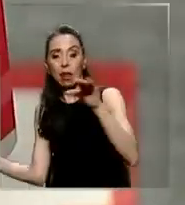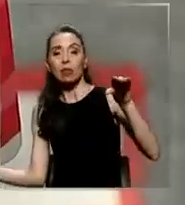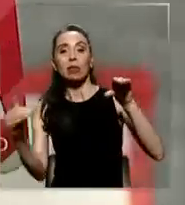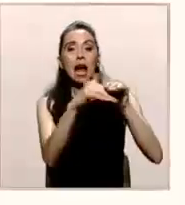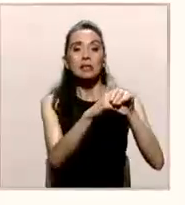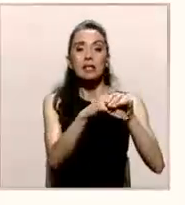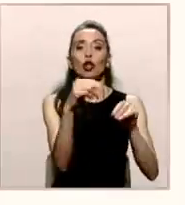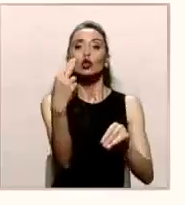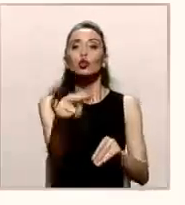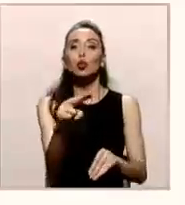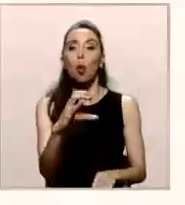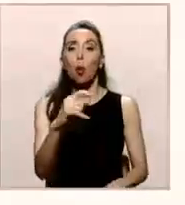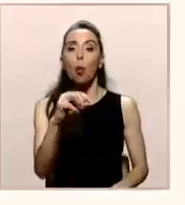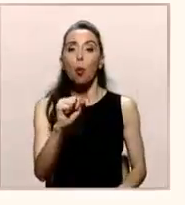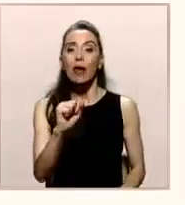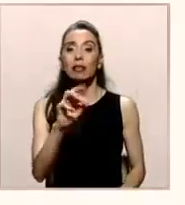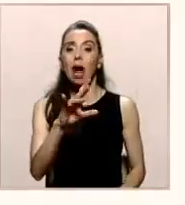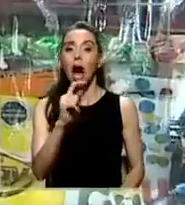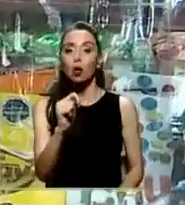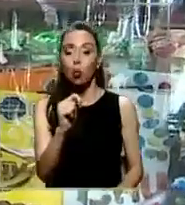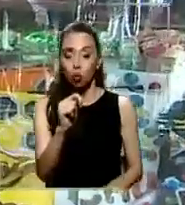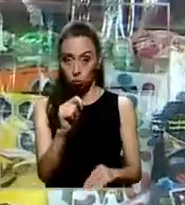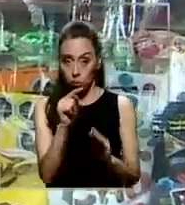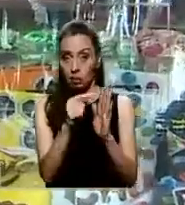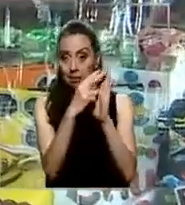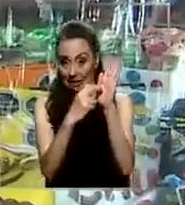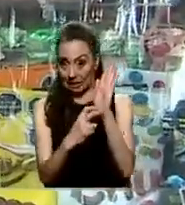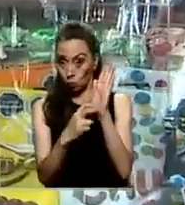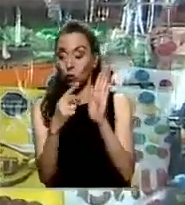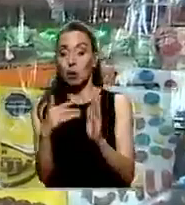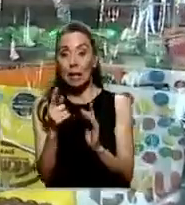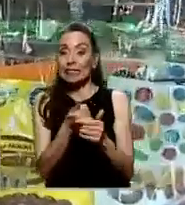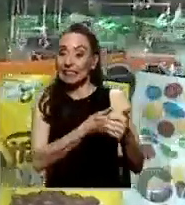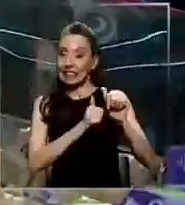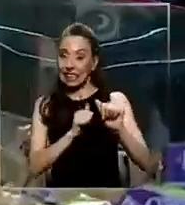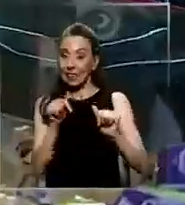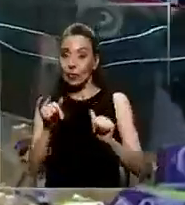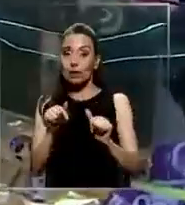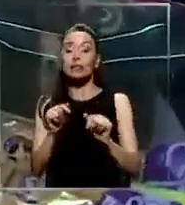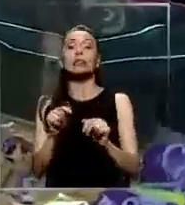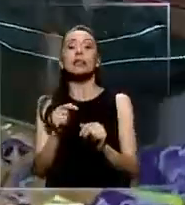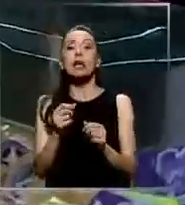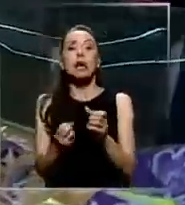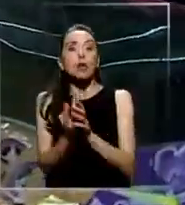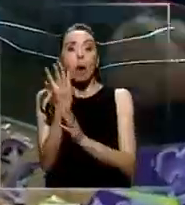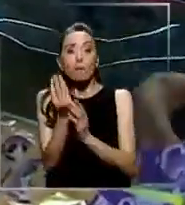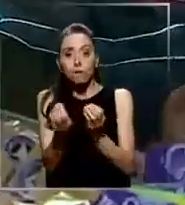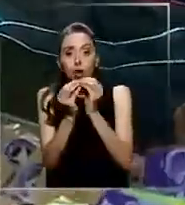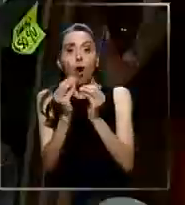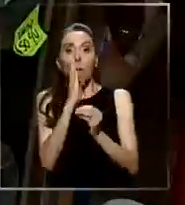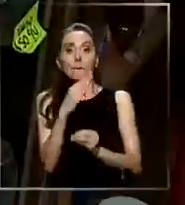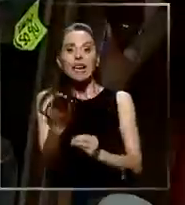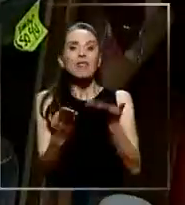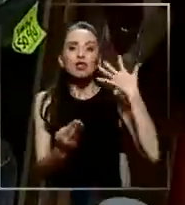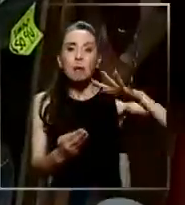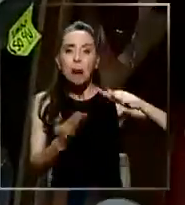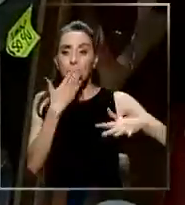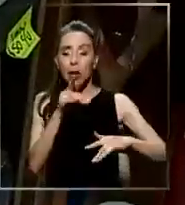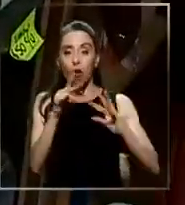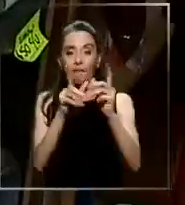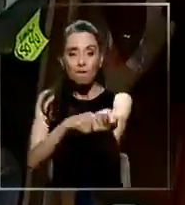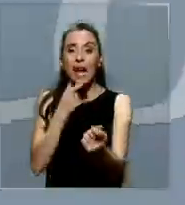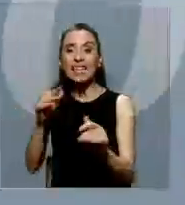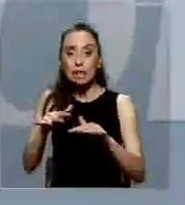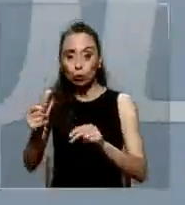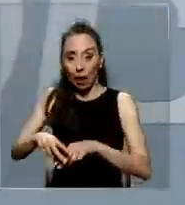RUT de las personas para que vean el descuento materializado. Y claro, ese es uno de los principales desafíos de este mejorado beneficio. Así, una vez que la familia quiera utilizar